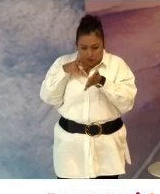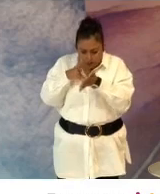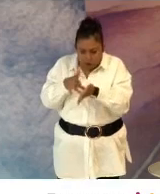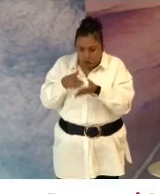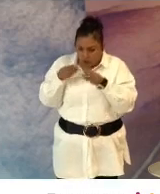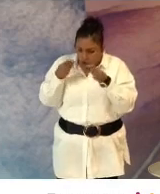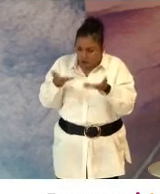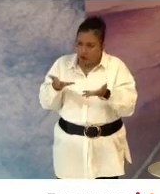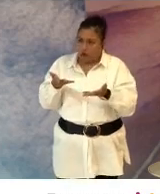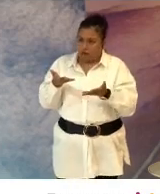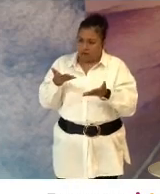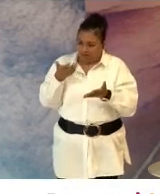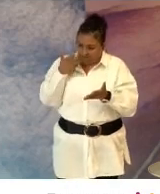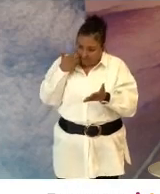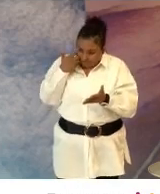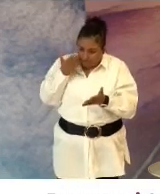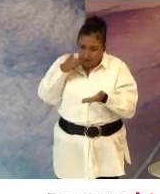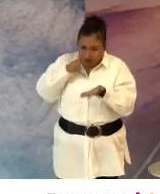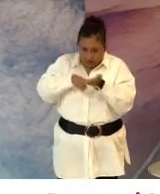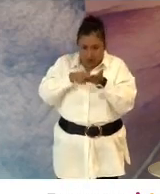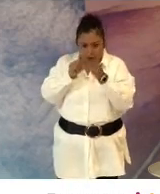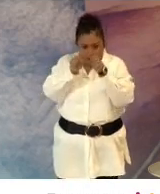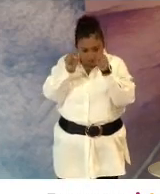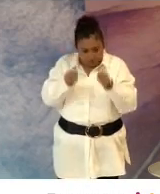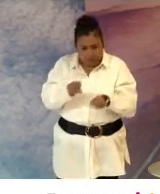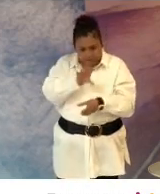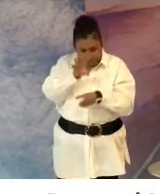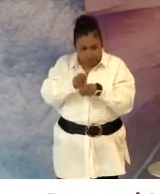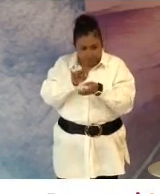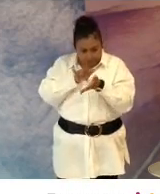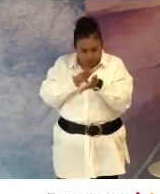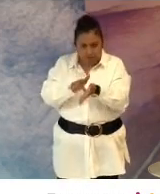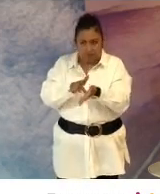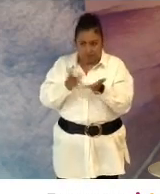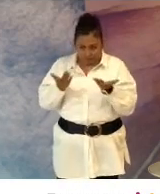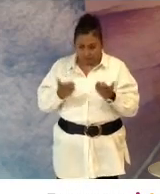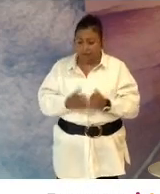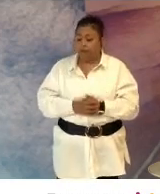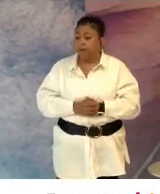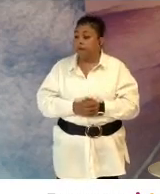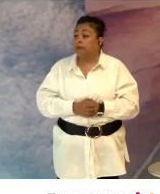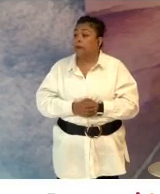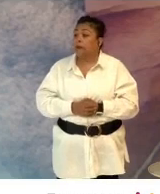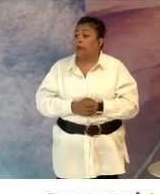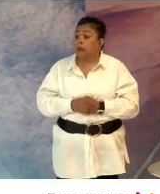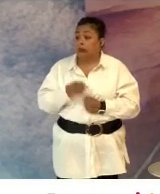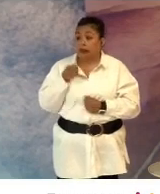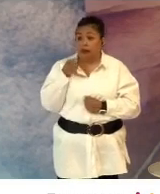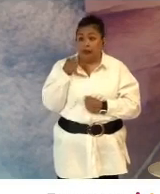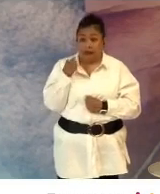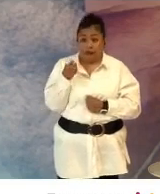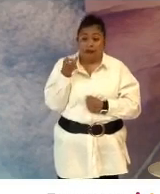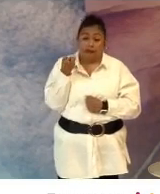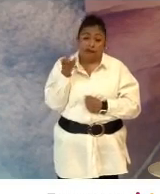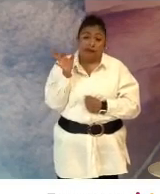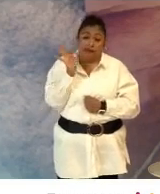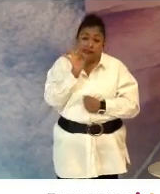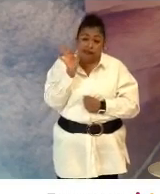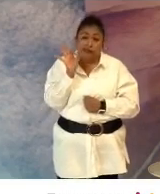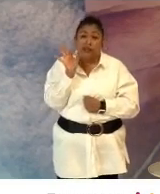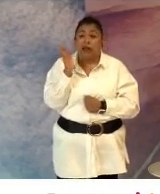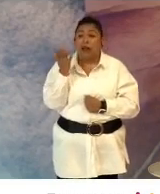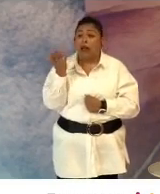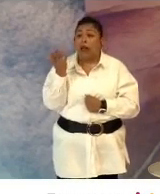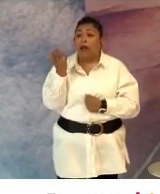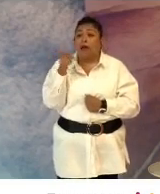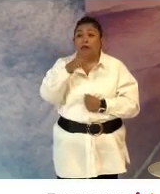una manera más intencional en todo el sistema. Entonces, en este punto, quizá ya haya